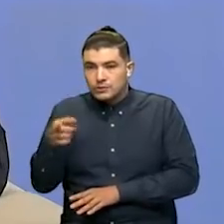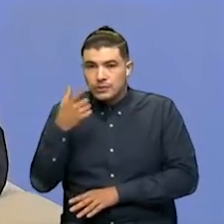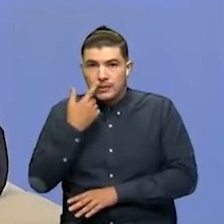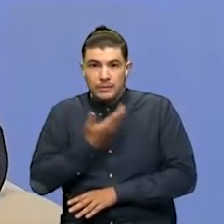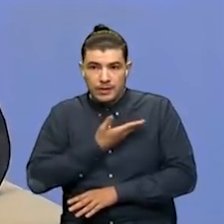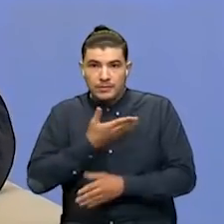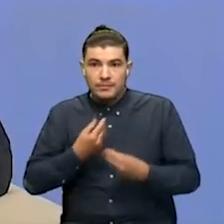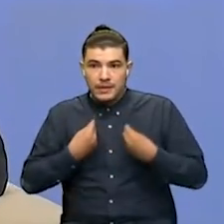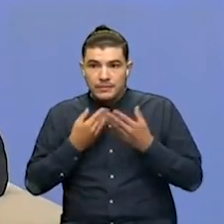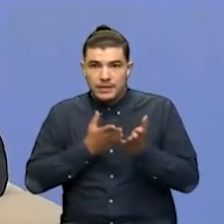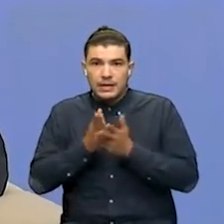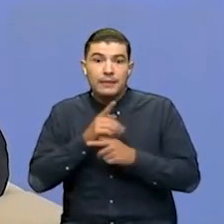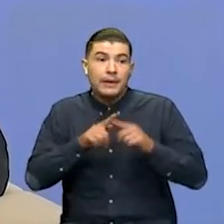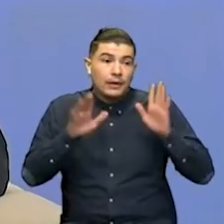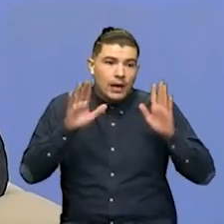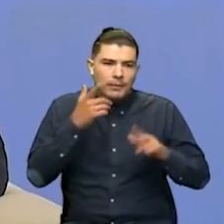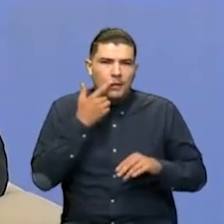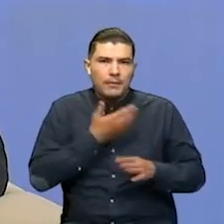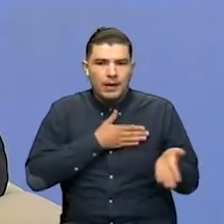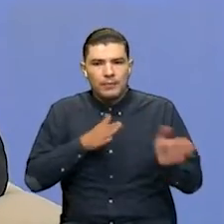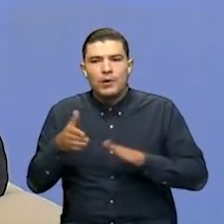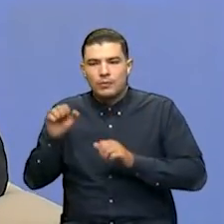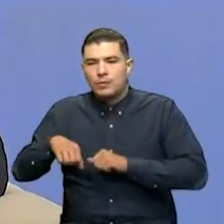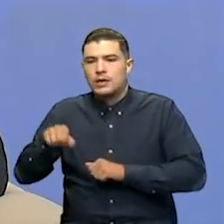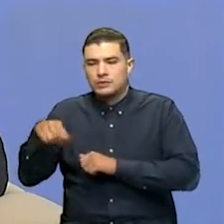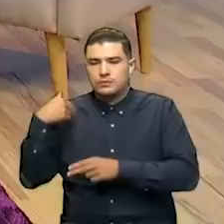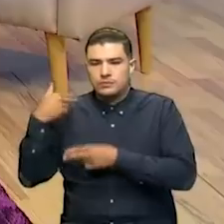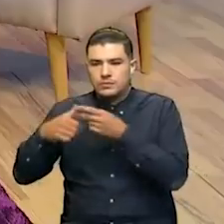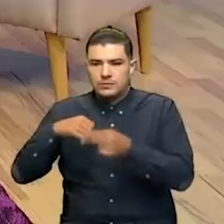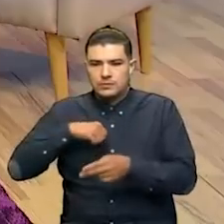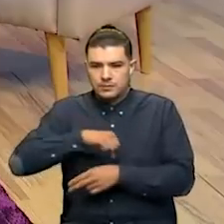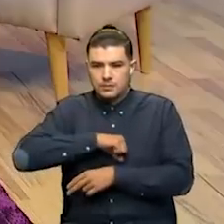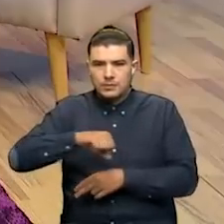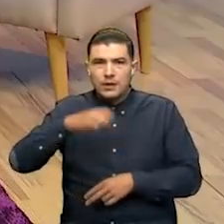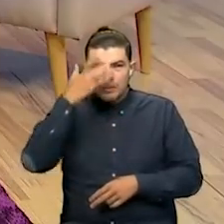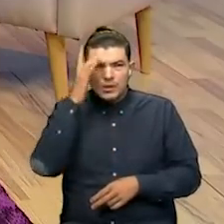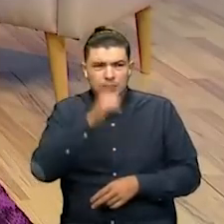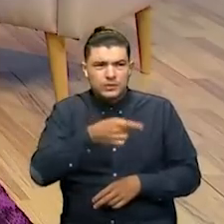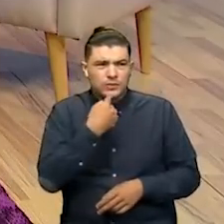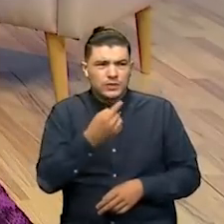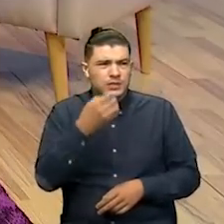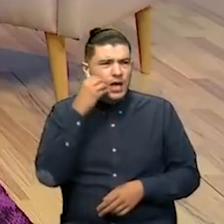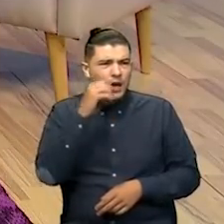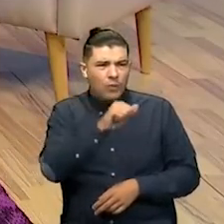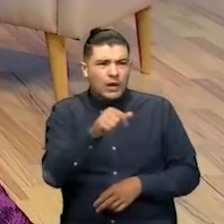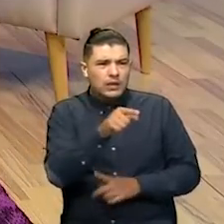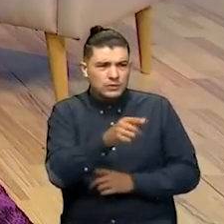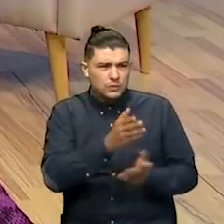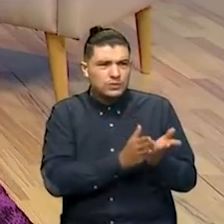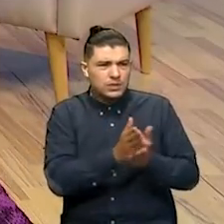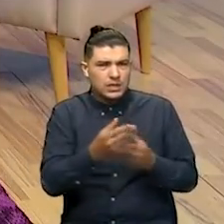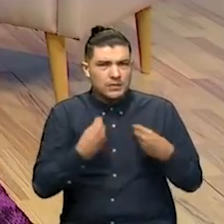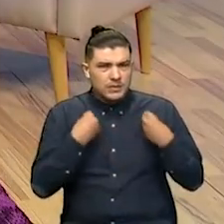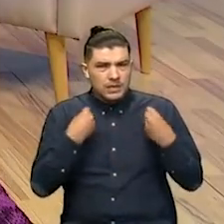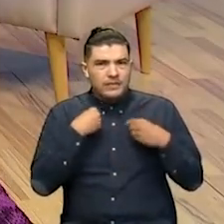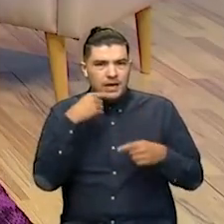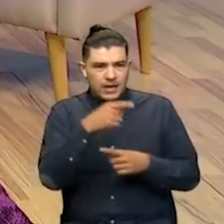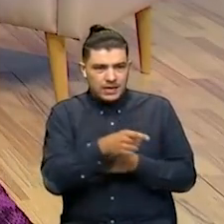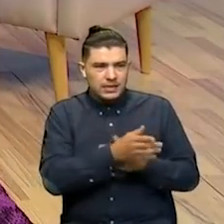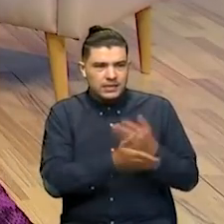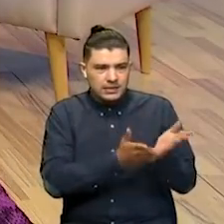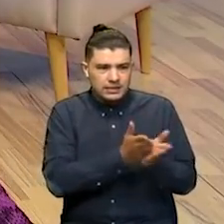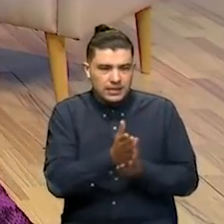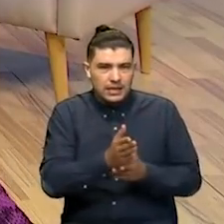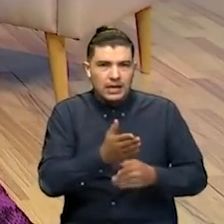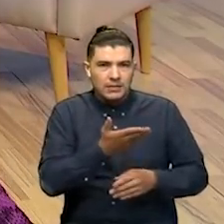fallecieron, pues él sí podría entrar a esa sucesión. Sí, porque ahí manifiestan que la abuelita todavía está viva. O sea, ahí no, ahí todavía hay, la abuelita